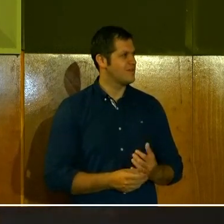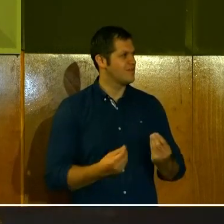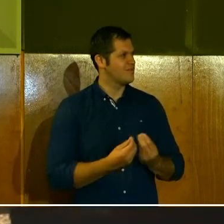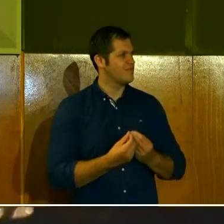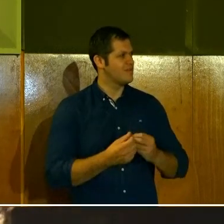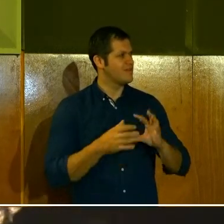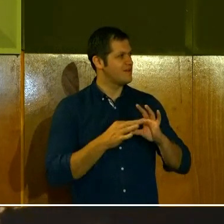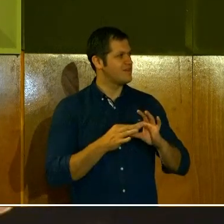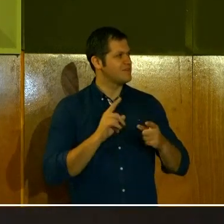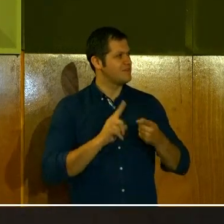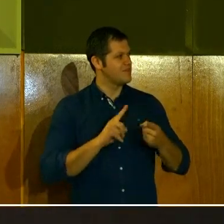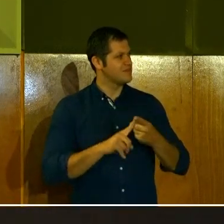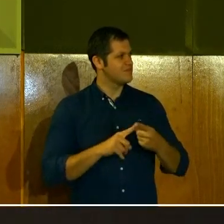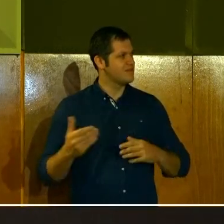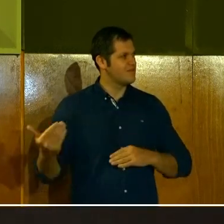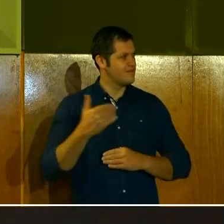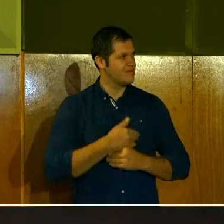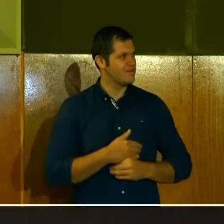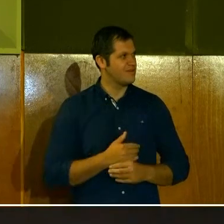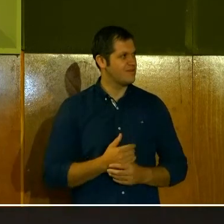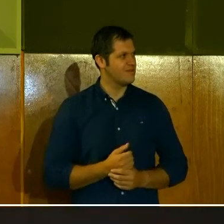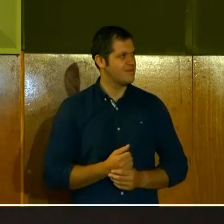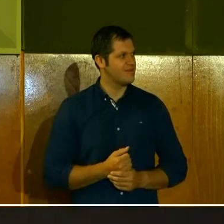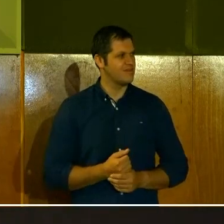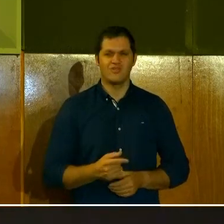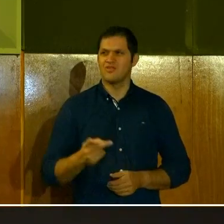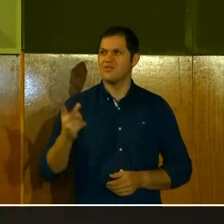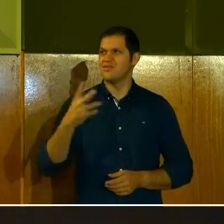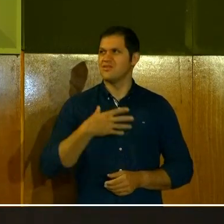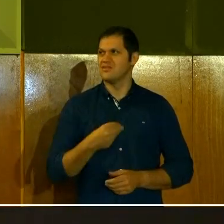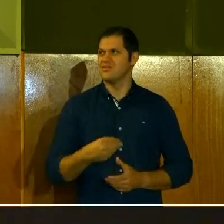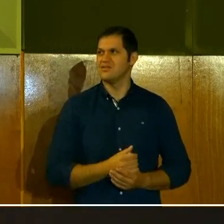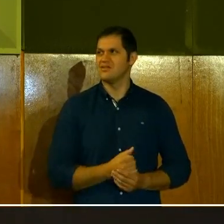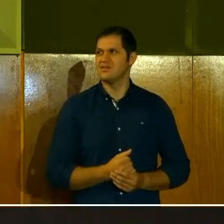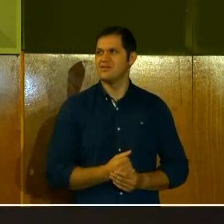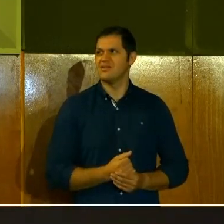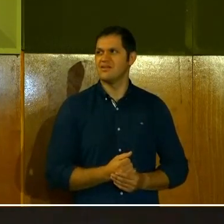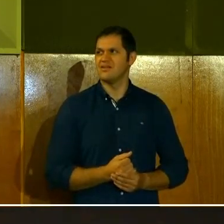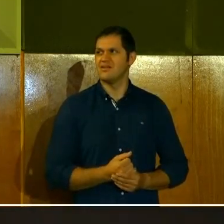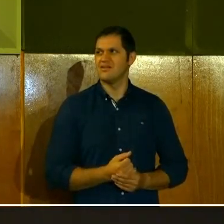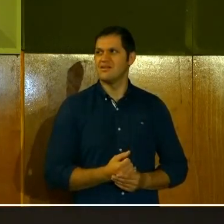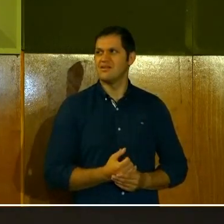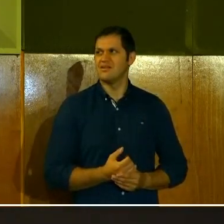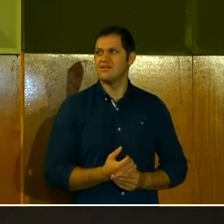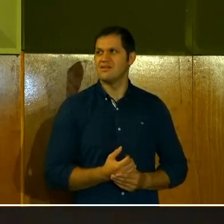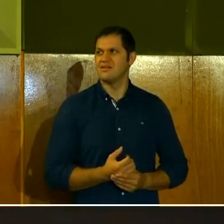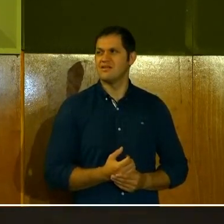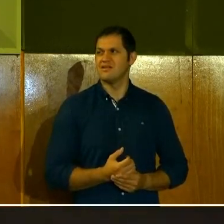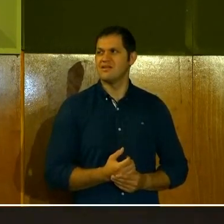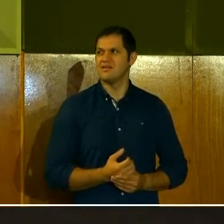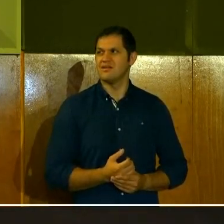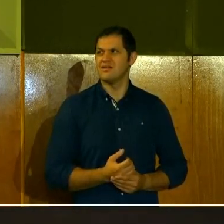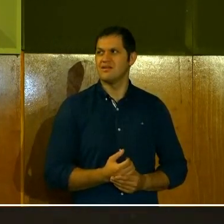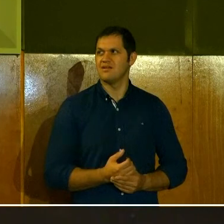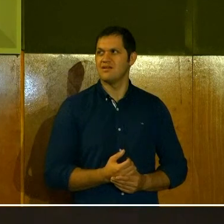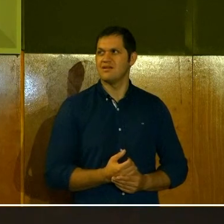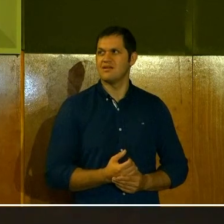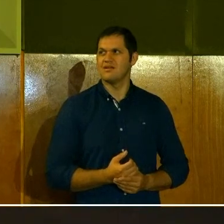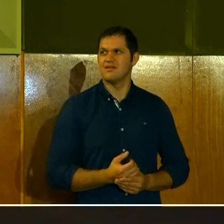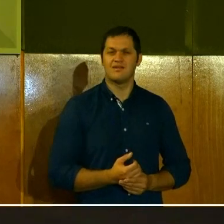ahí está el libro espera tu libro gracias por